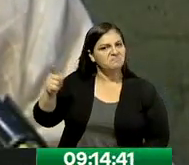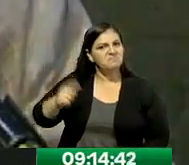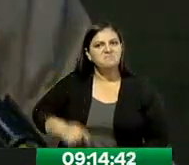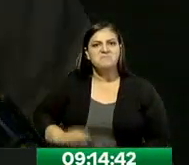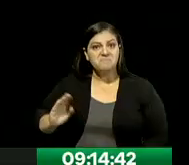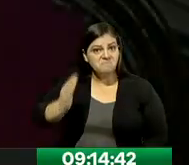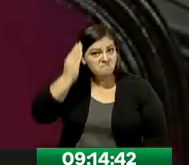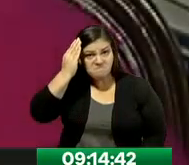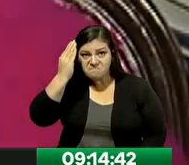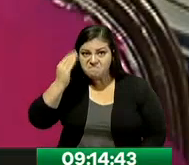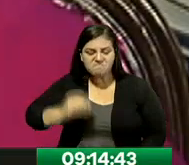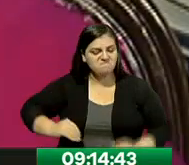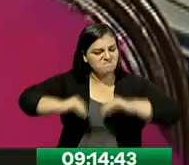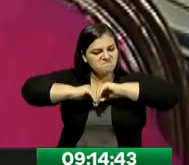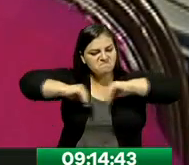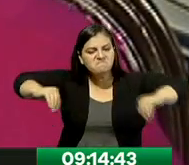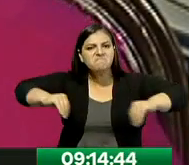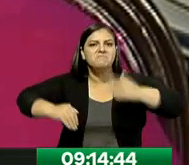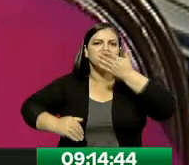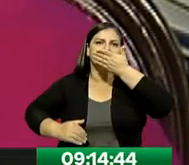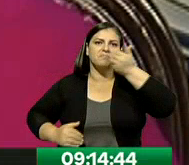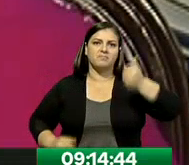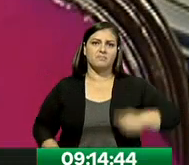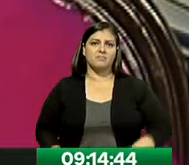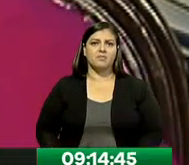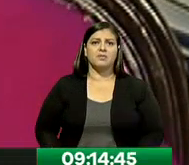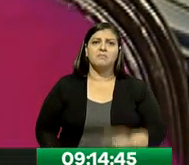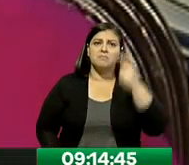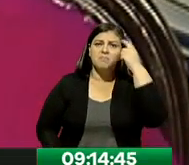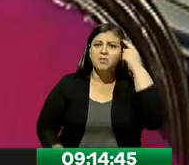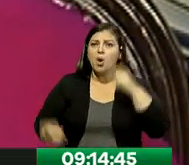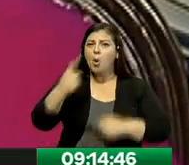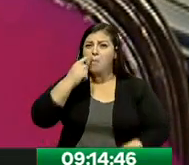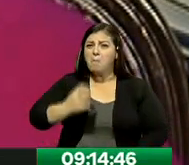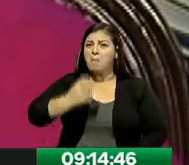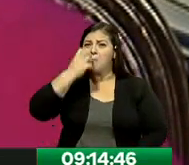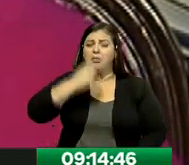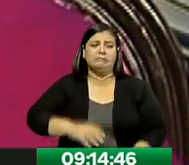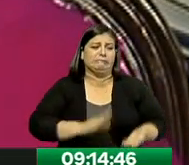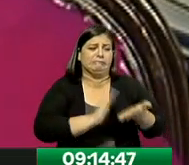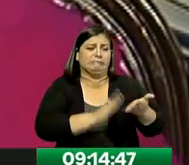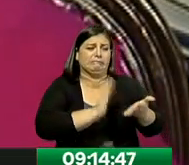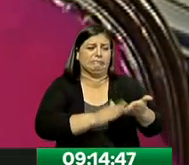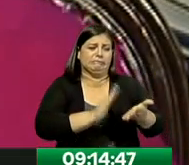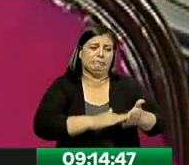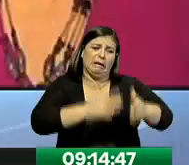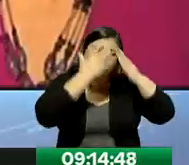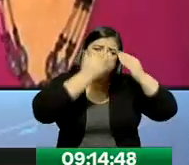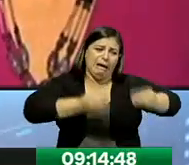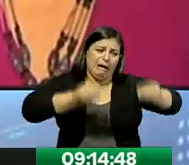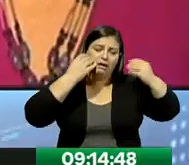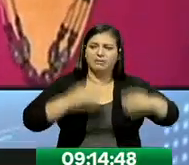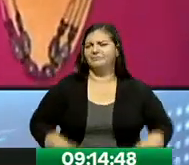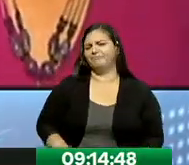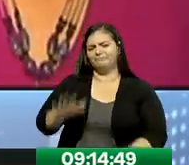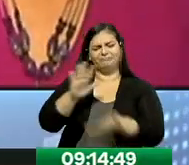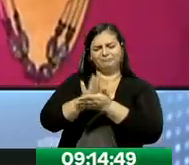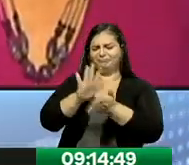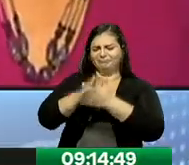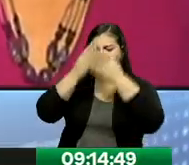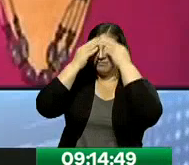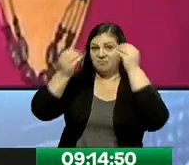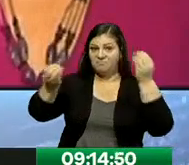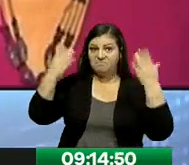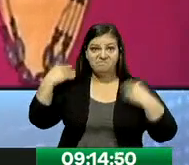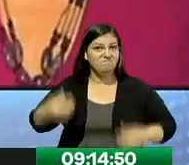huye vive. Huya de ese hombre, porque ese hombre no la va a hacer feliz de ninguna manera. Ese hombre